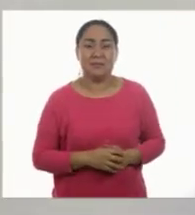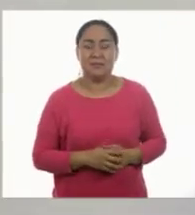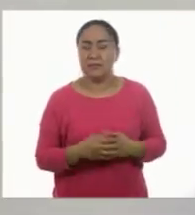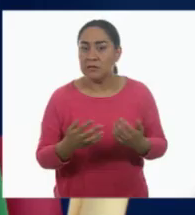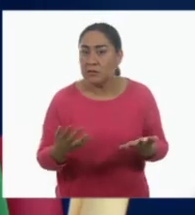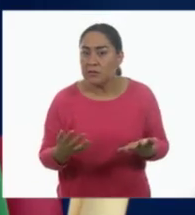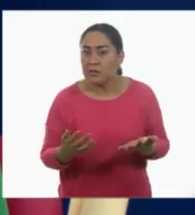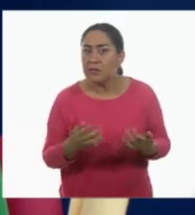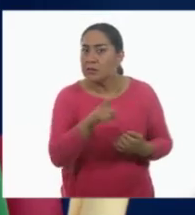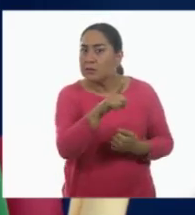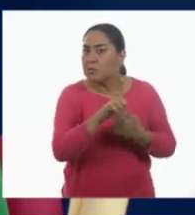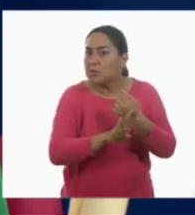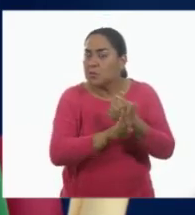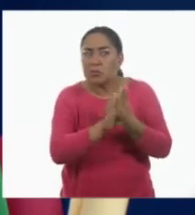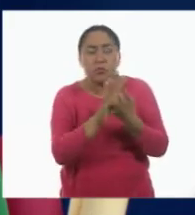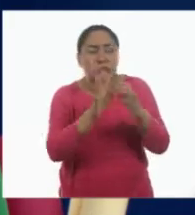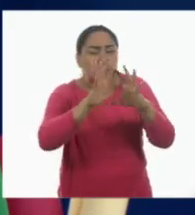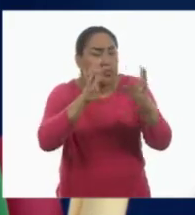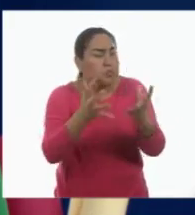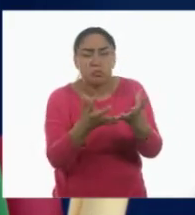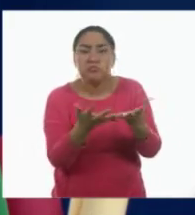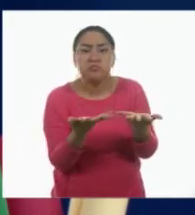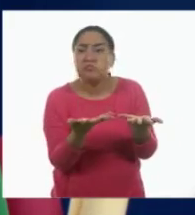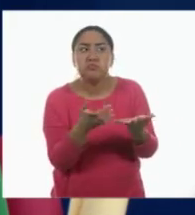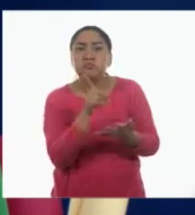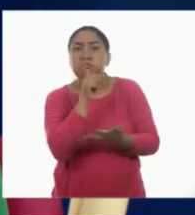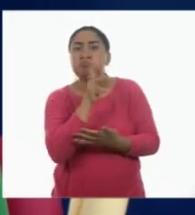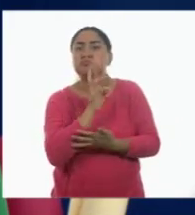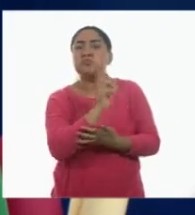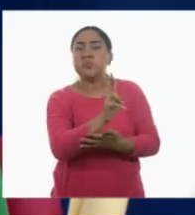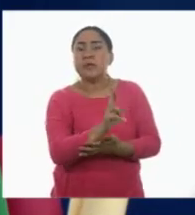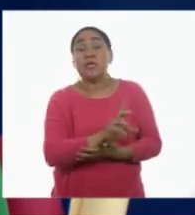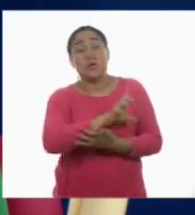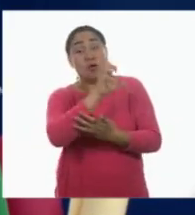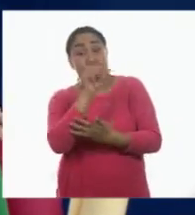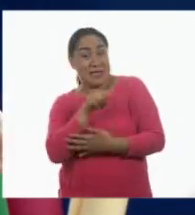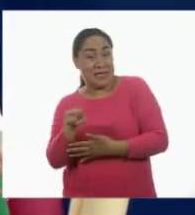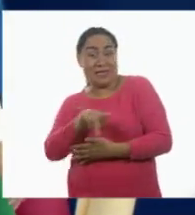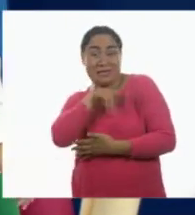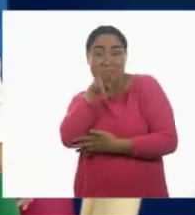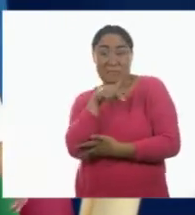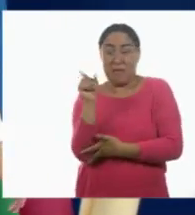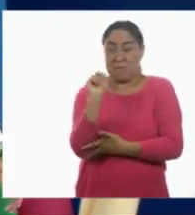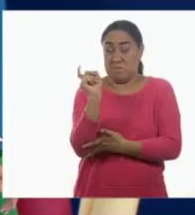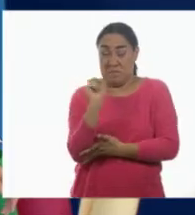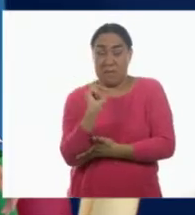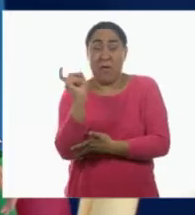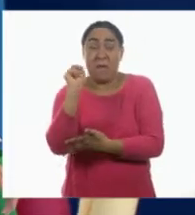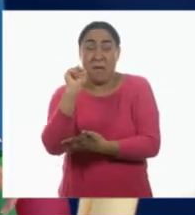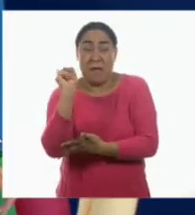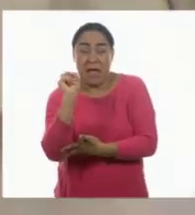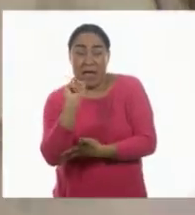Pero el oráculo seguía sin contestar. Entonces, la serpiente de cascabel le ayudó.